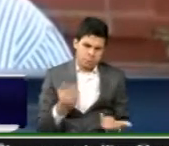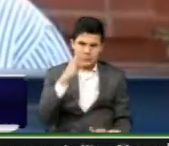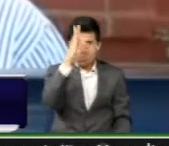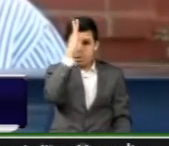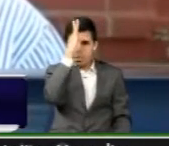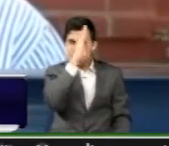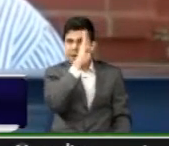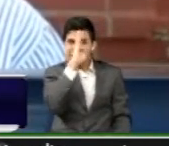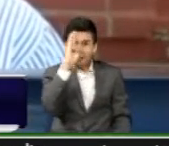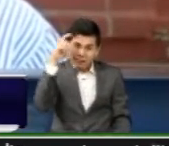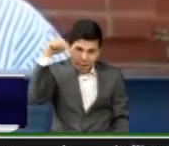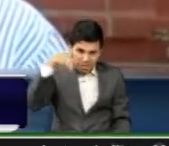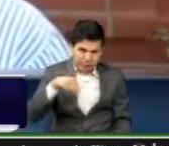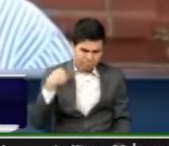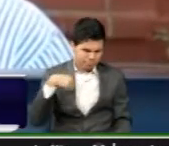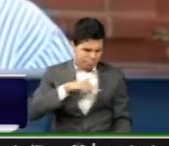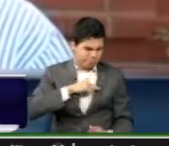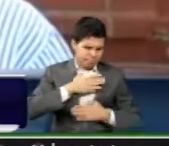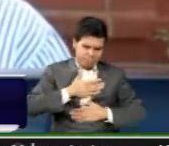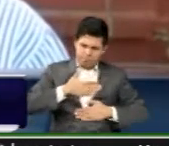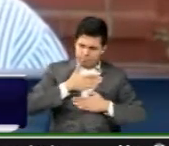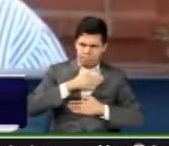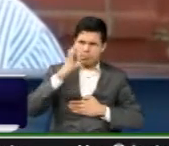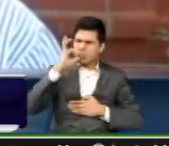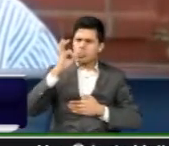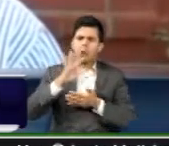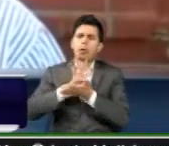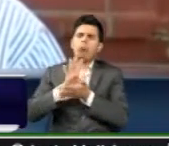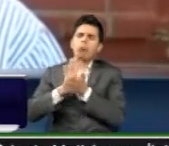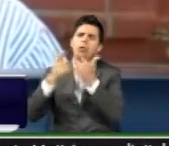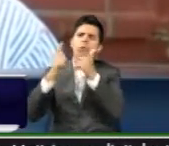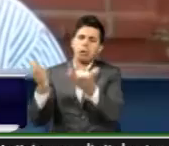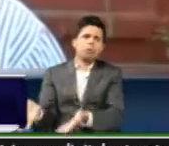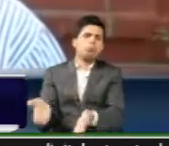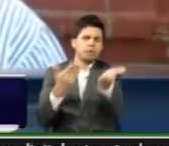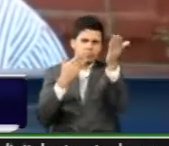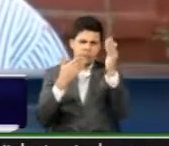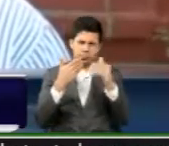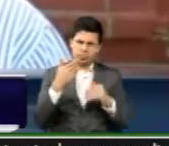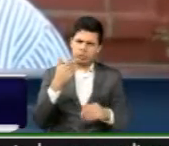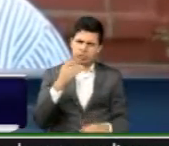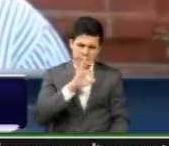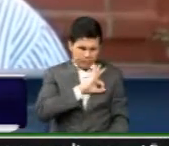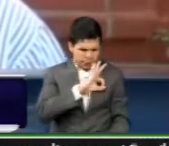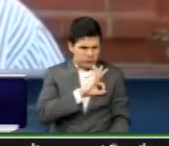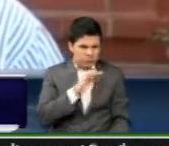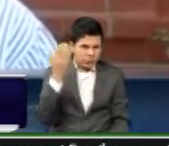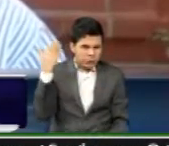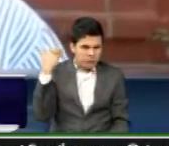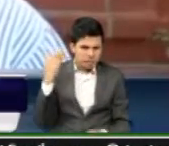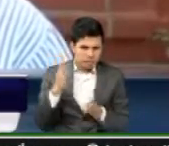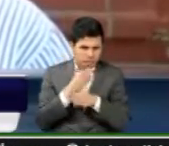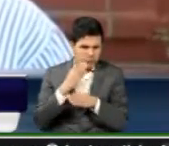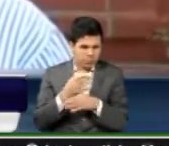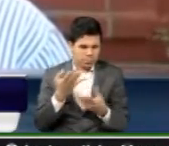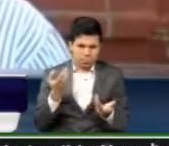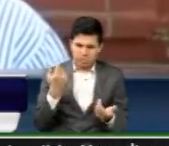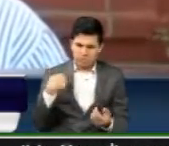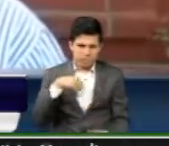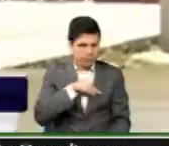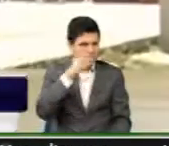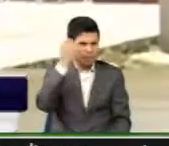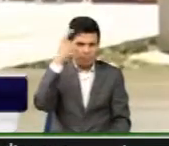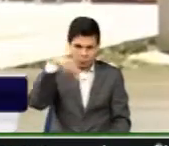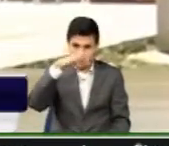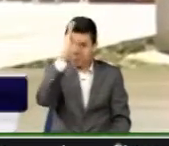Gil, repudiamos totalmente el hecho que se presentó el día sábado. Nosotros como Hospital Regional de